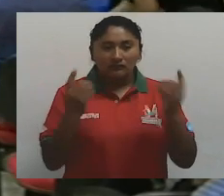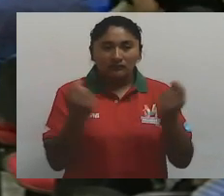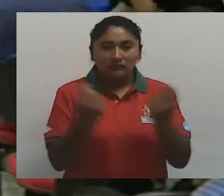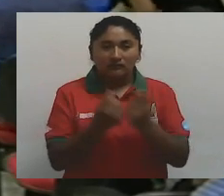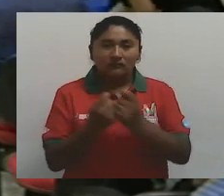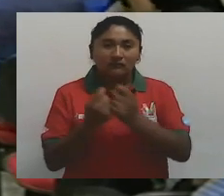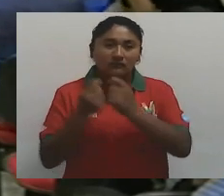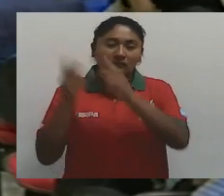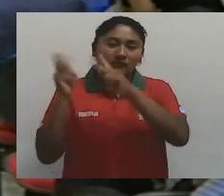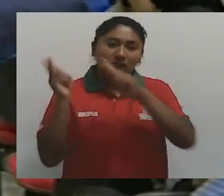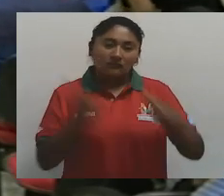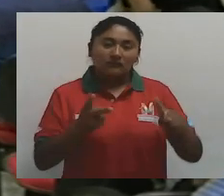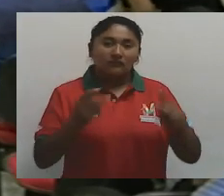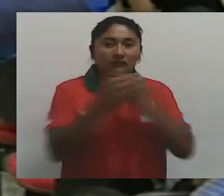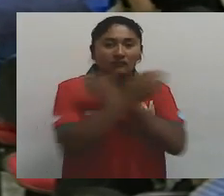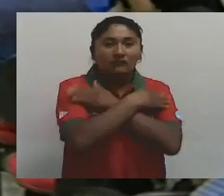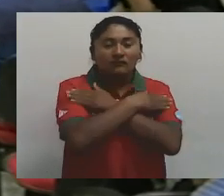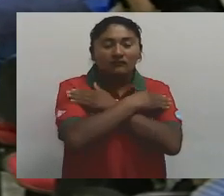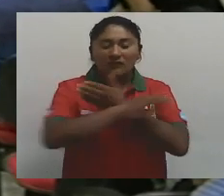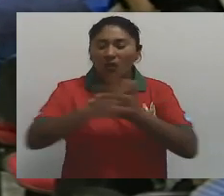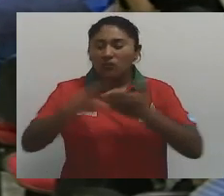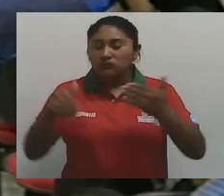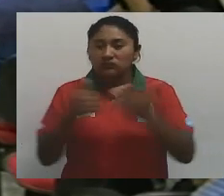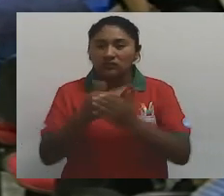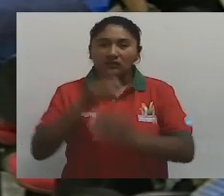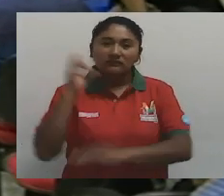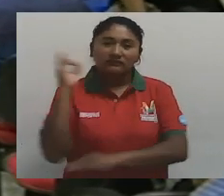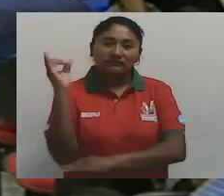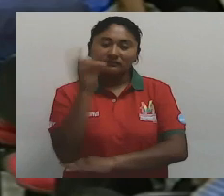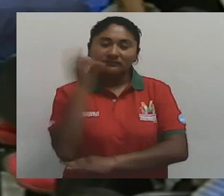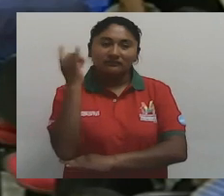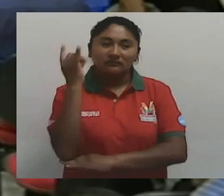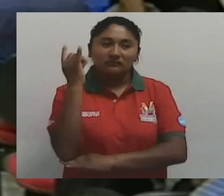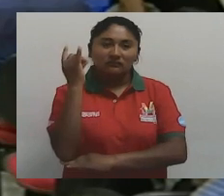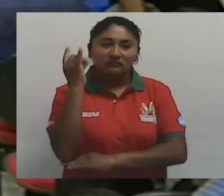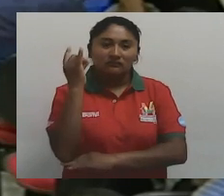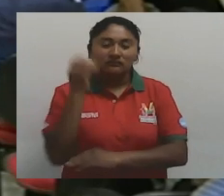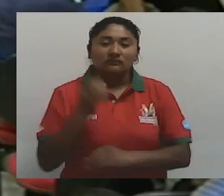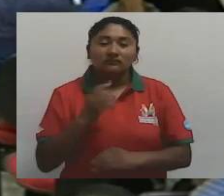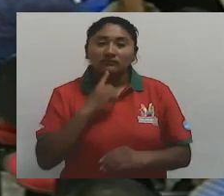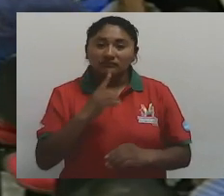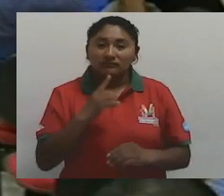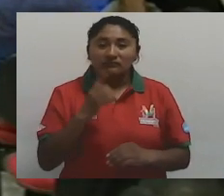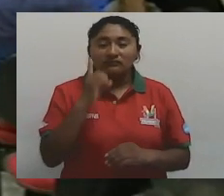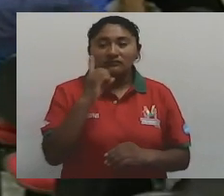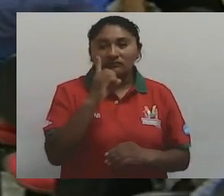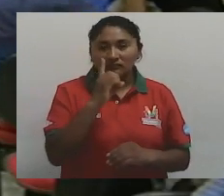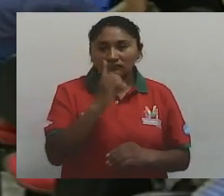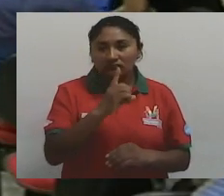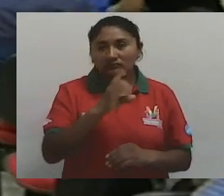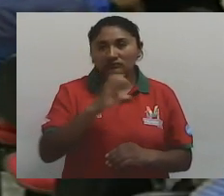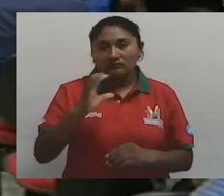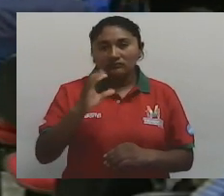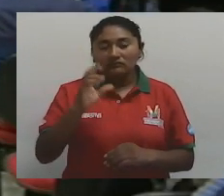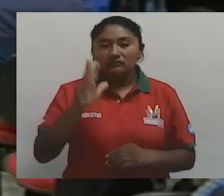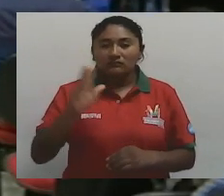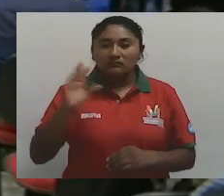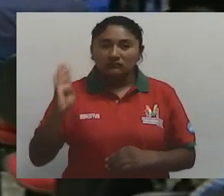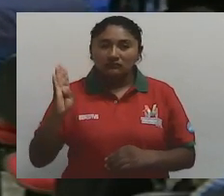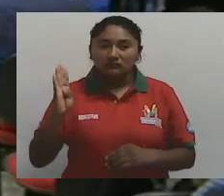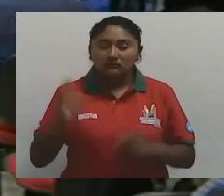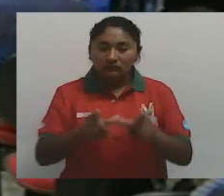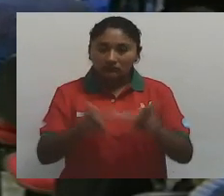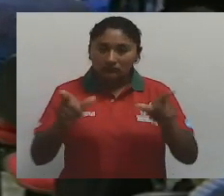todos. Bolivia. Son más de 134 sedes que nos siguen en esta conferencia